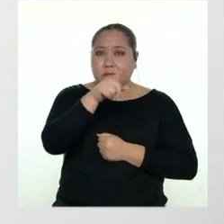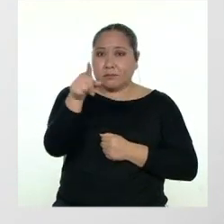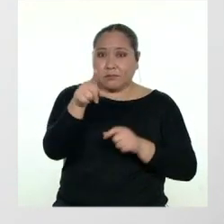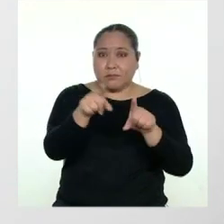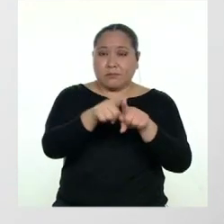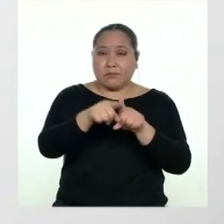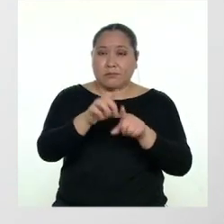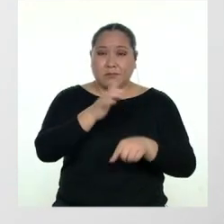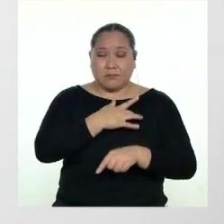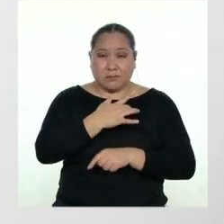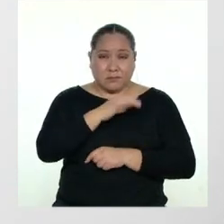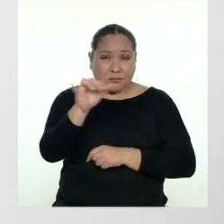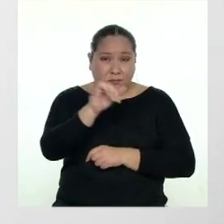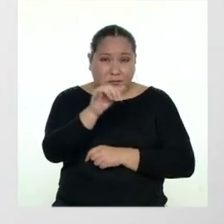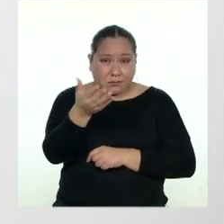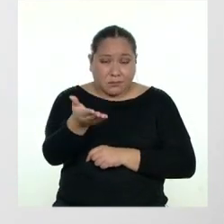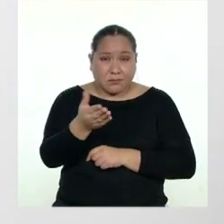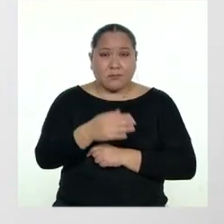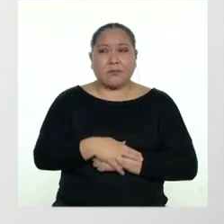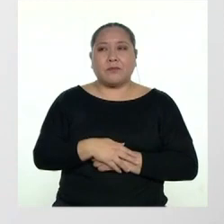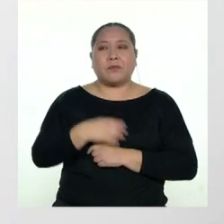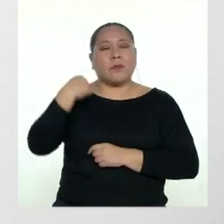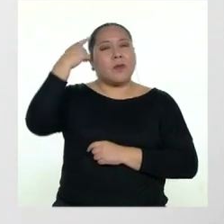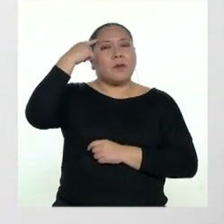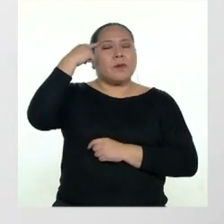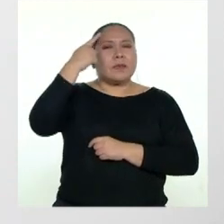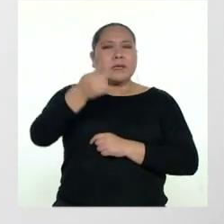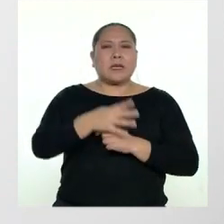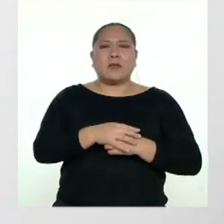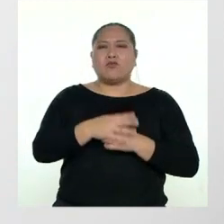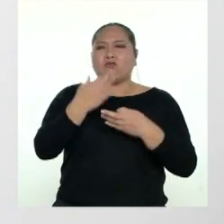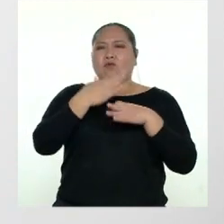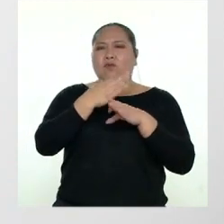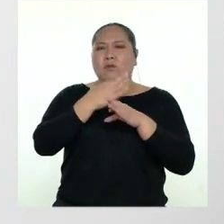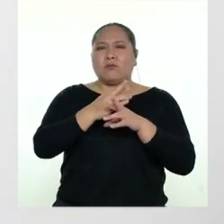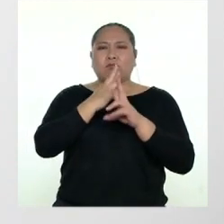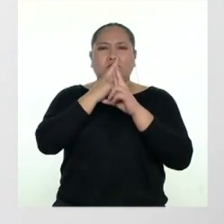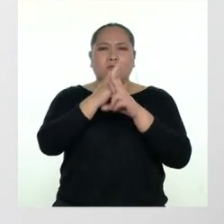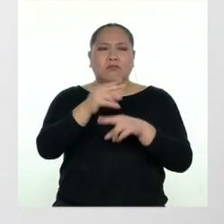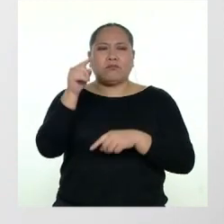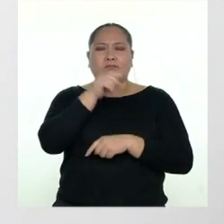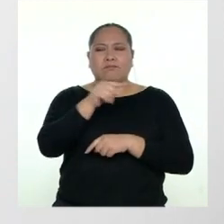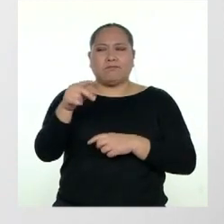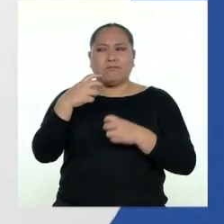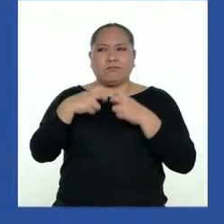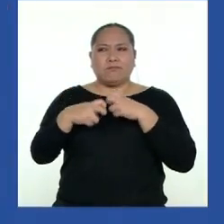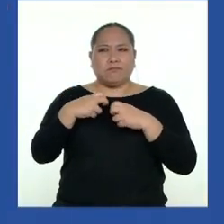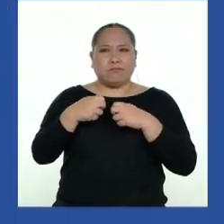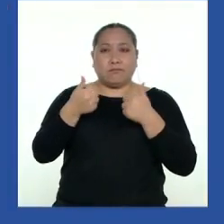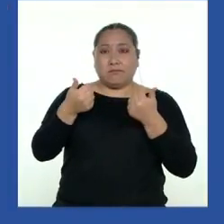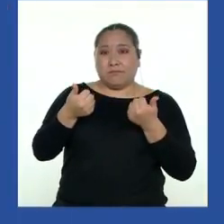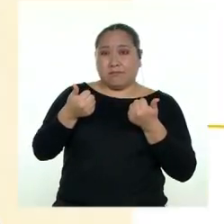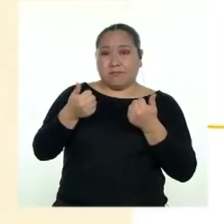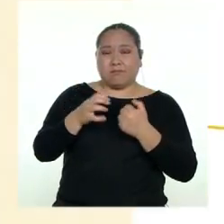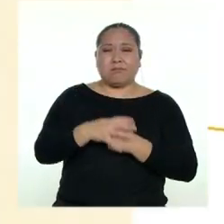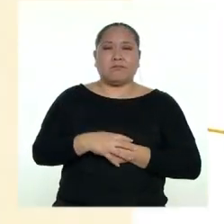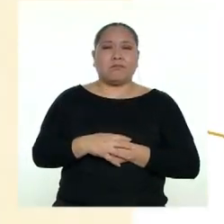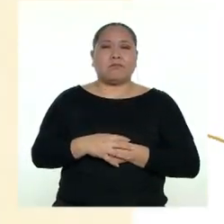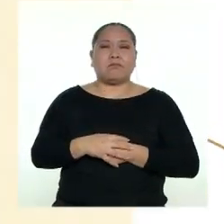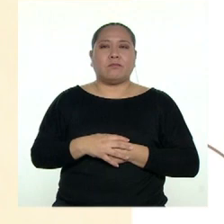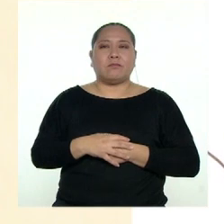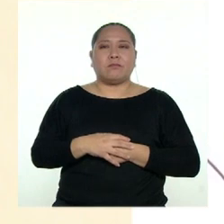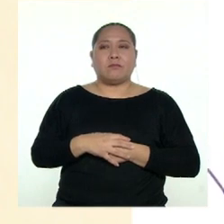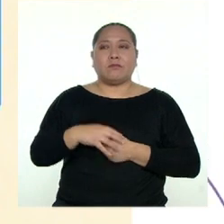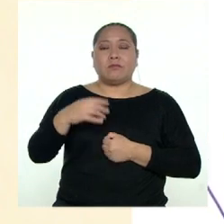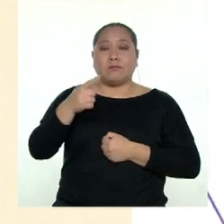por experiencias similares? ¿Creen que sus formas de reaccionar ante esas situaciones es la mejor? Las